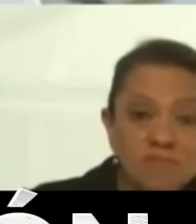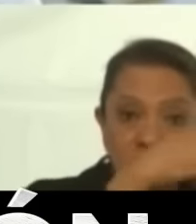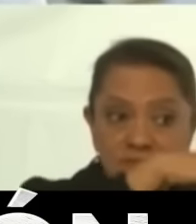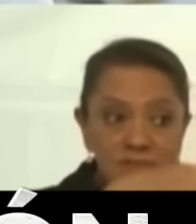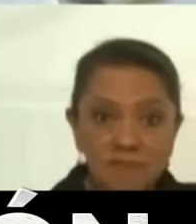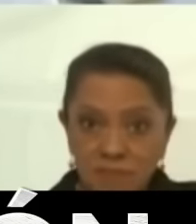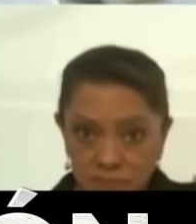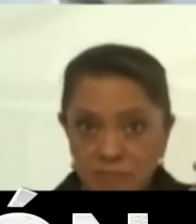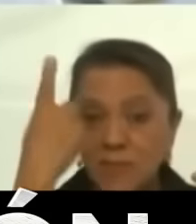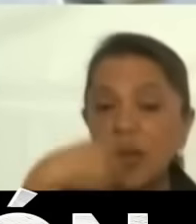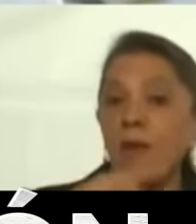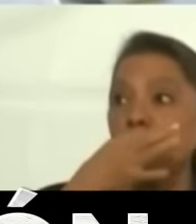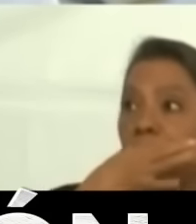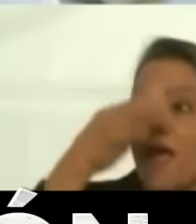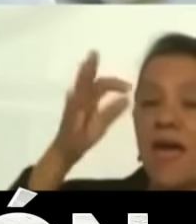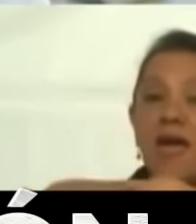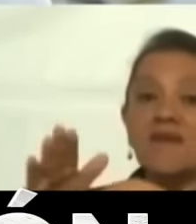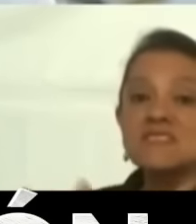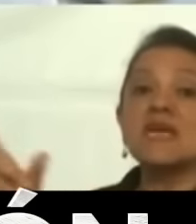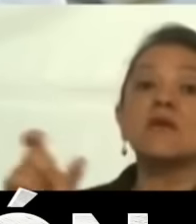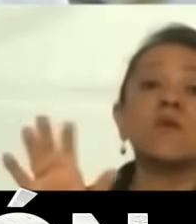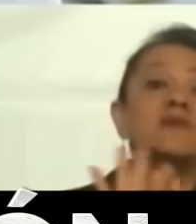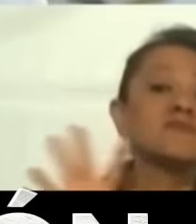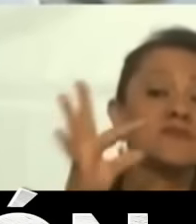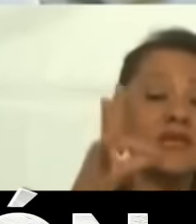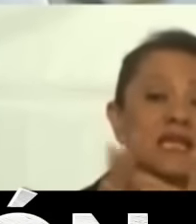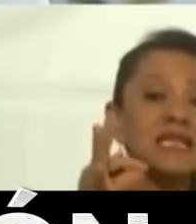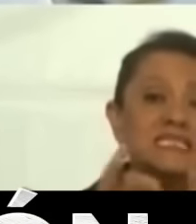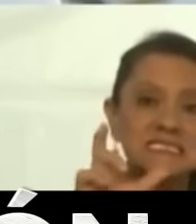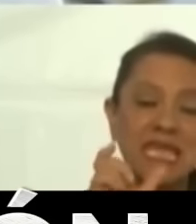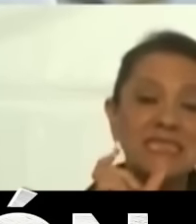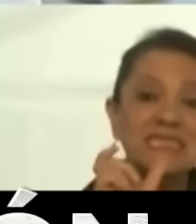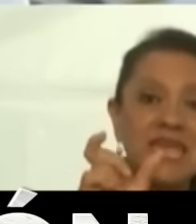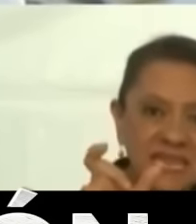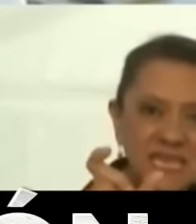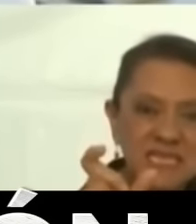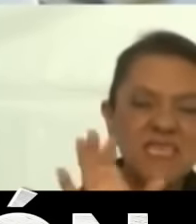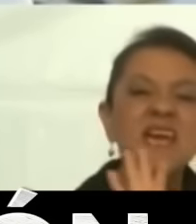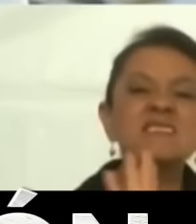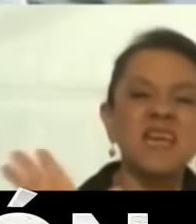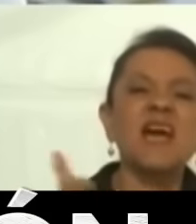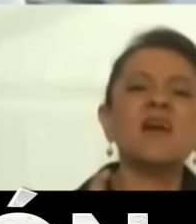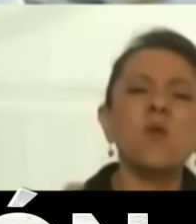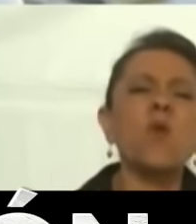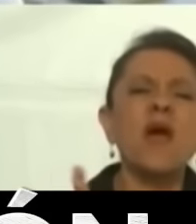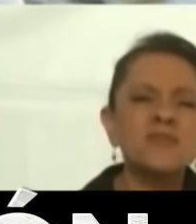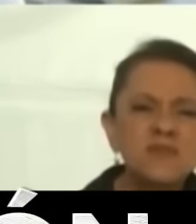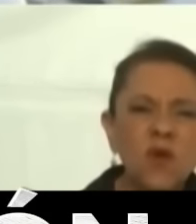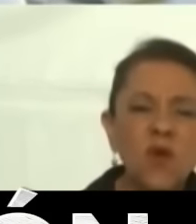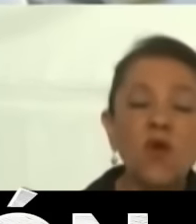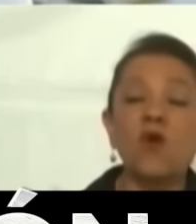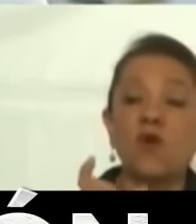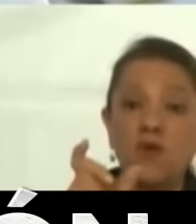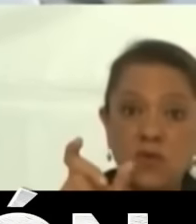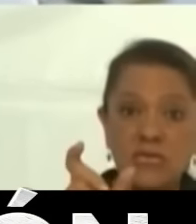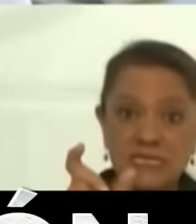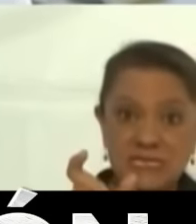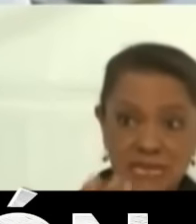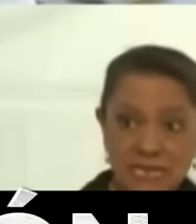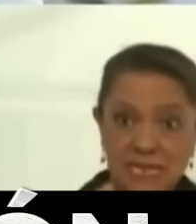entregada en el mes de enero y a partir de entonces van a empezar a recibir su pensión